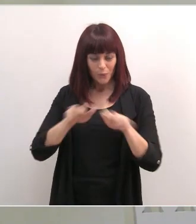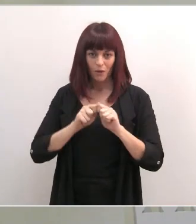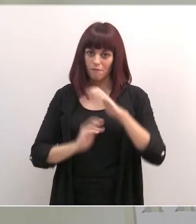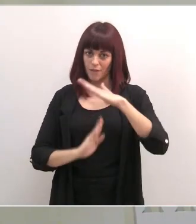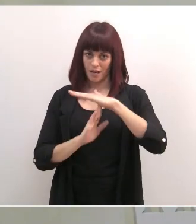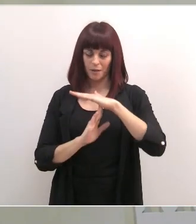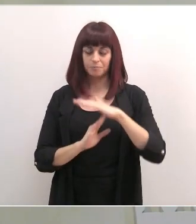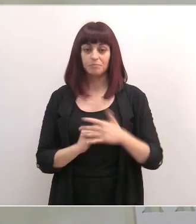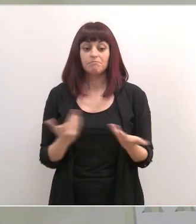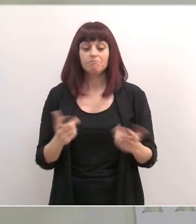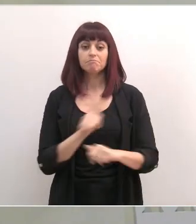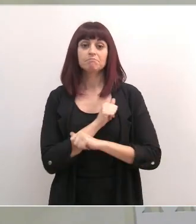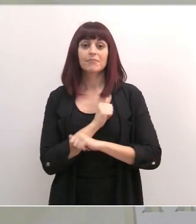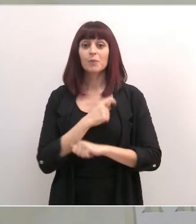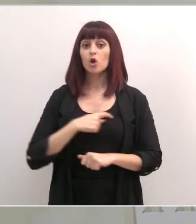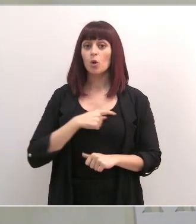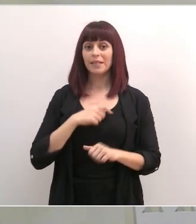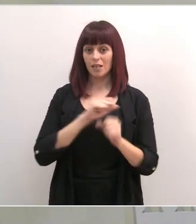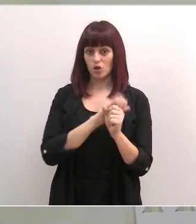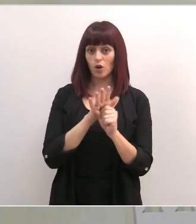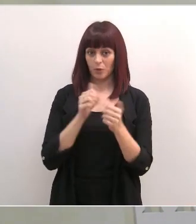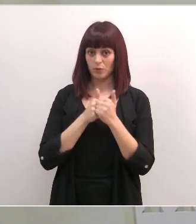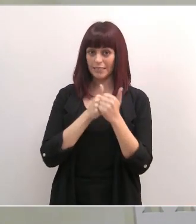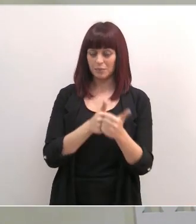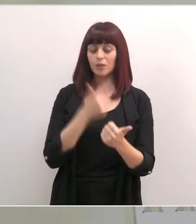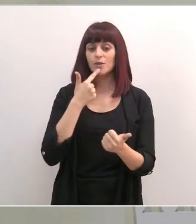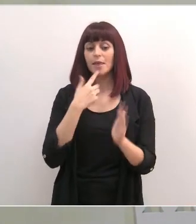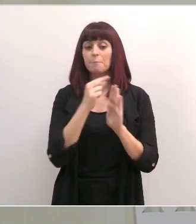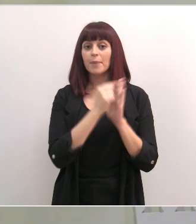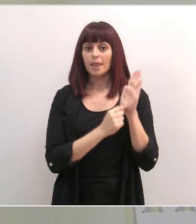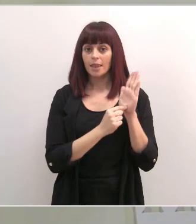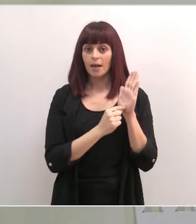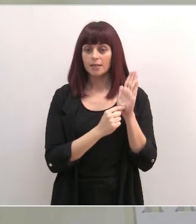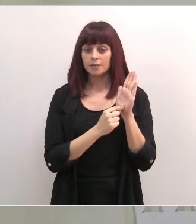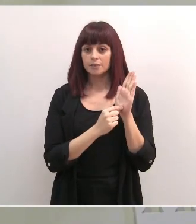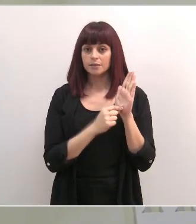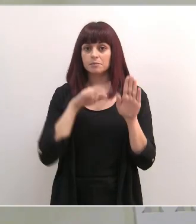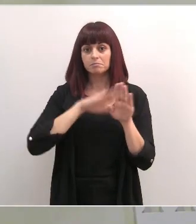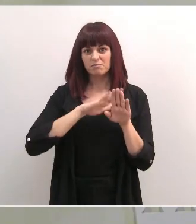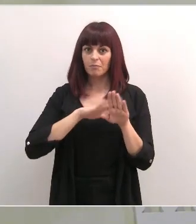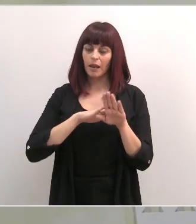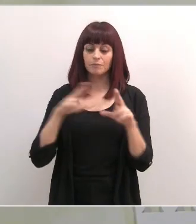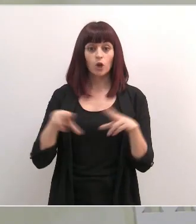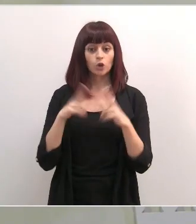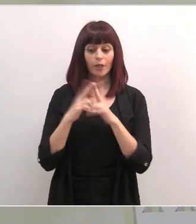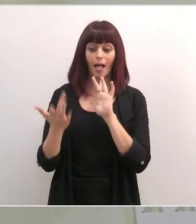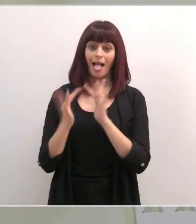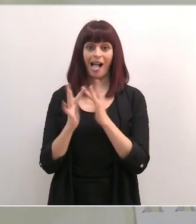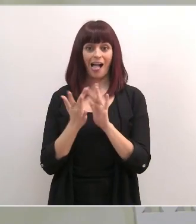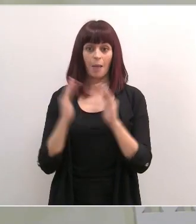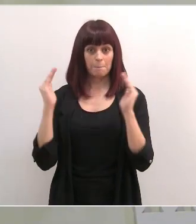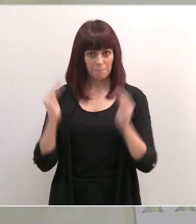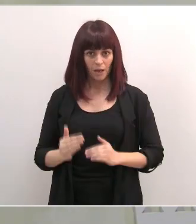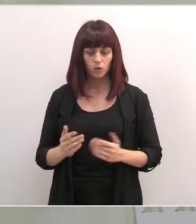oficial. El Comité COVID ha acordado como medida para limitar la interacción social